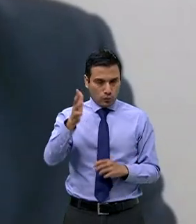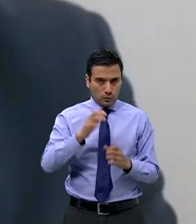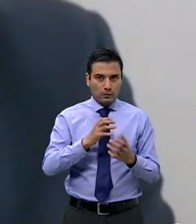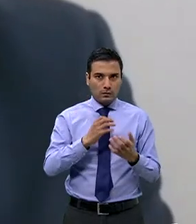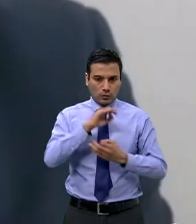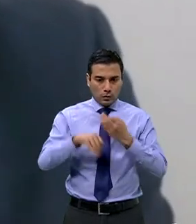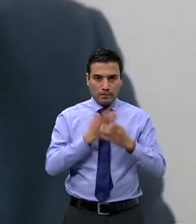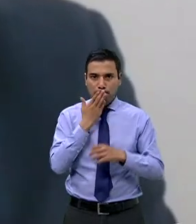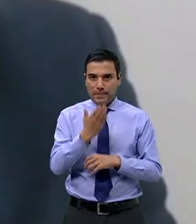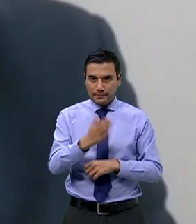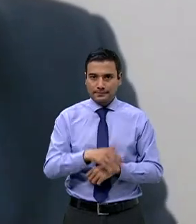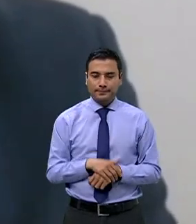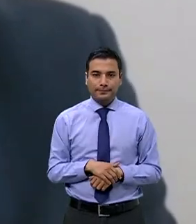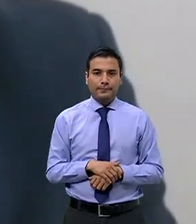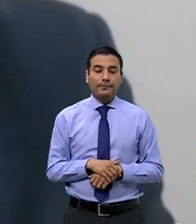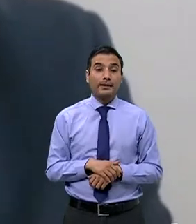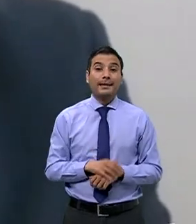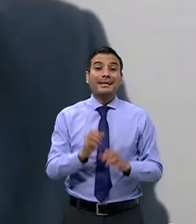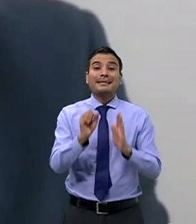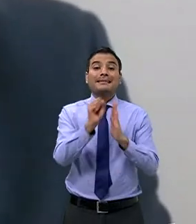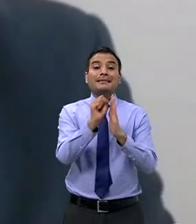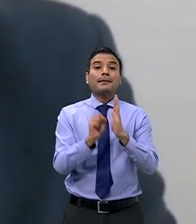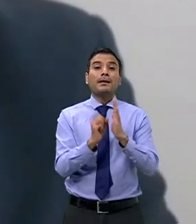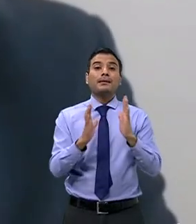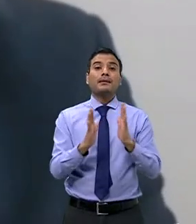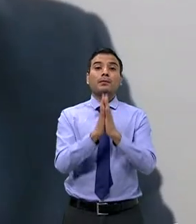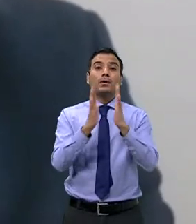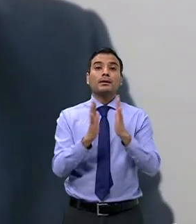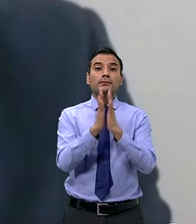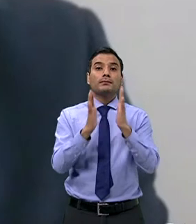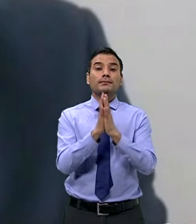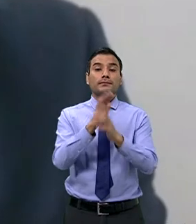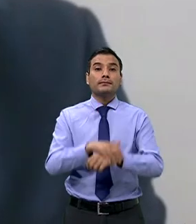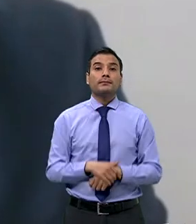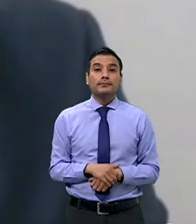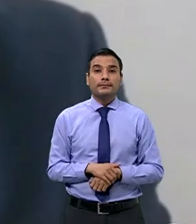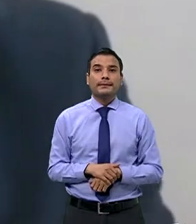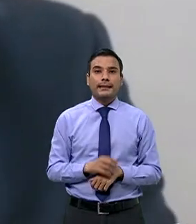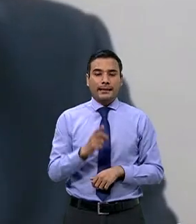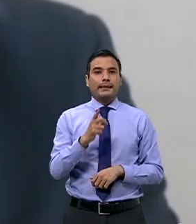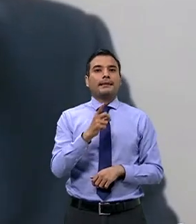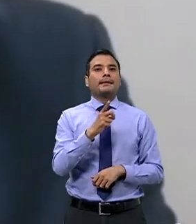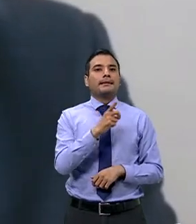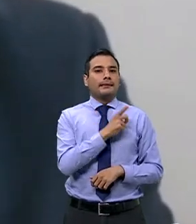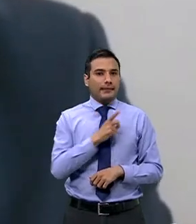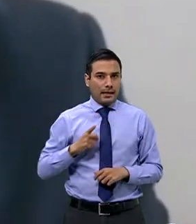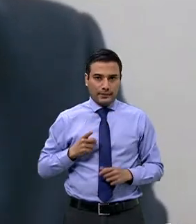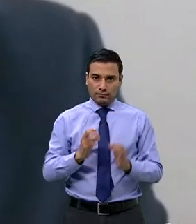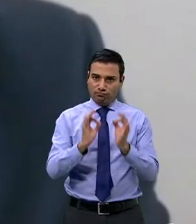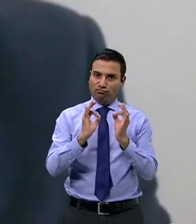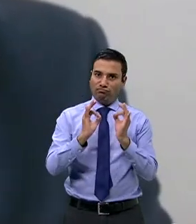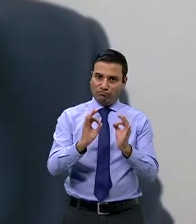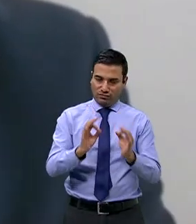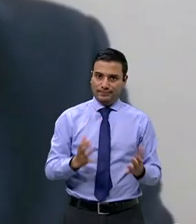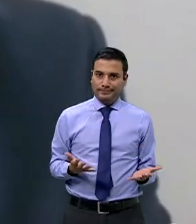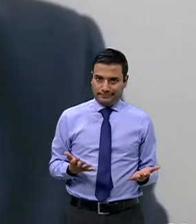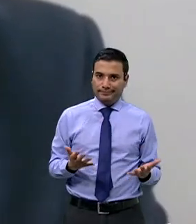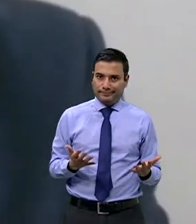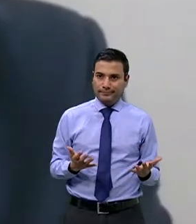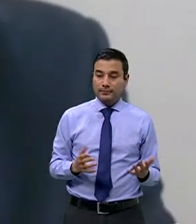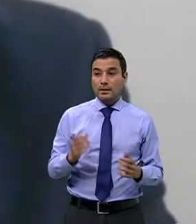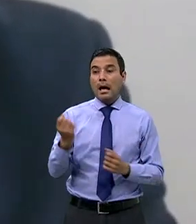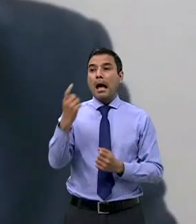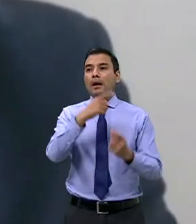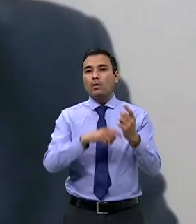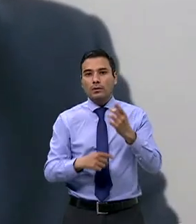en democracia no se debe escatimar nada y también es lamentable escuchar voces que comparan peras